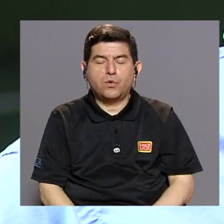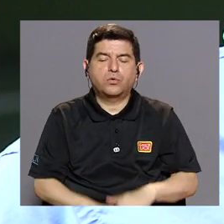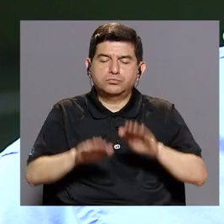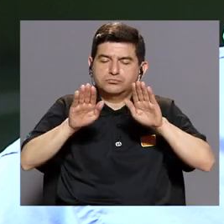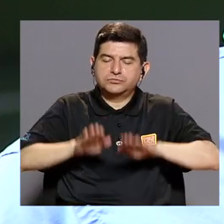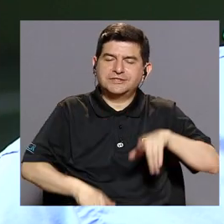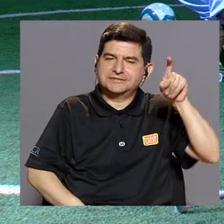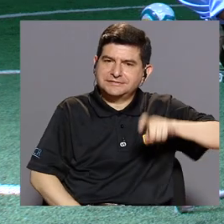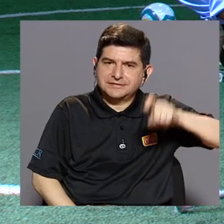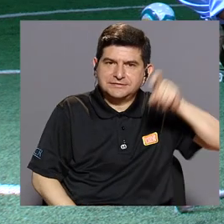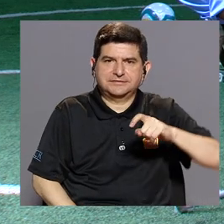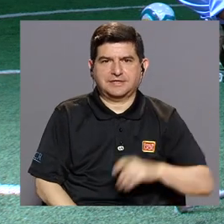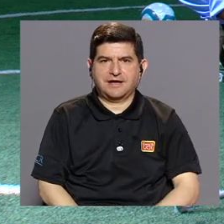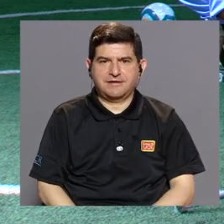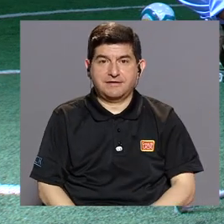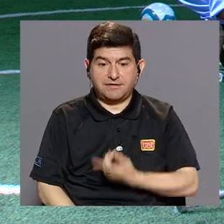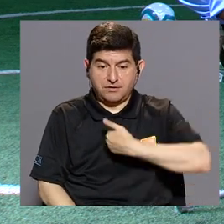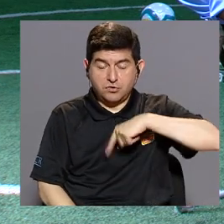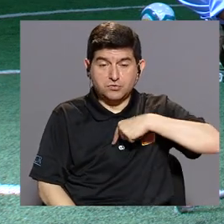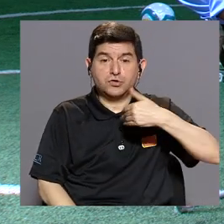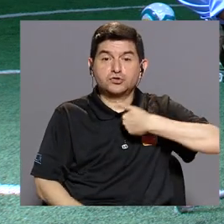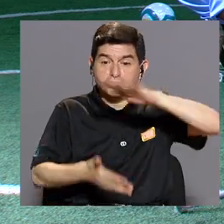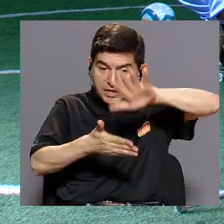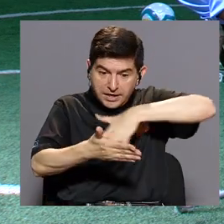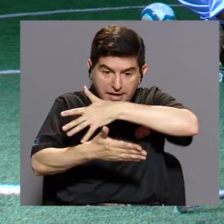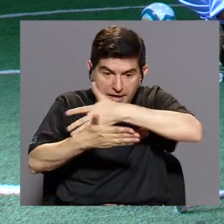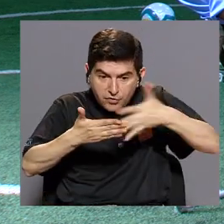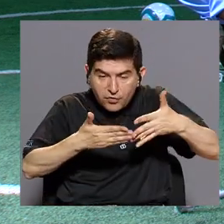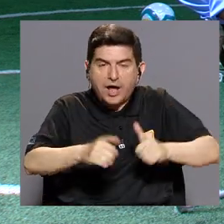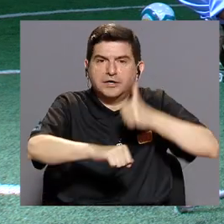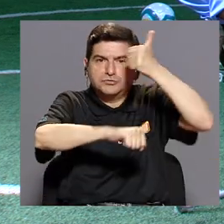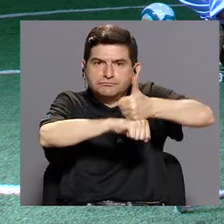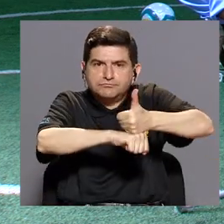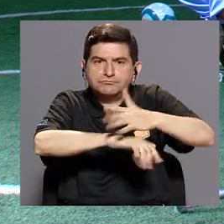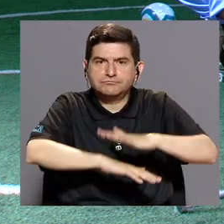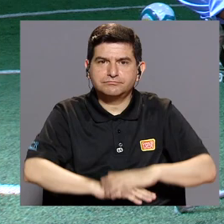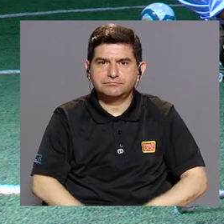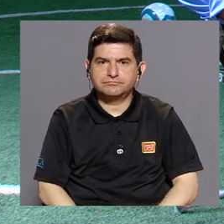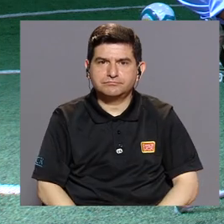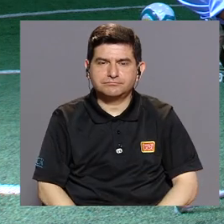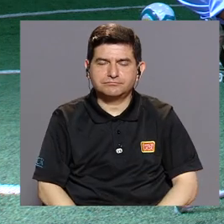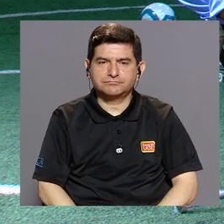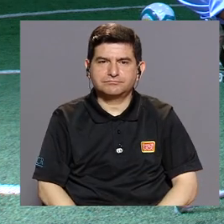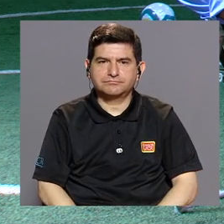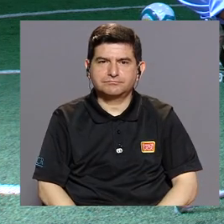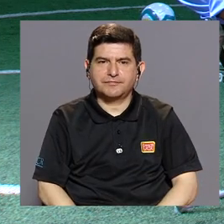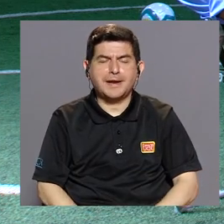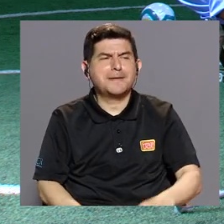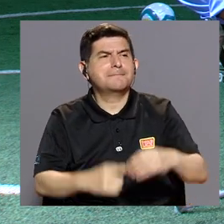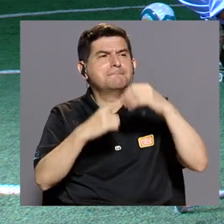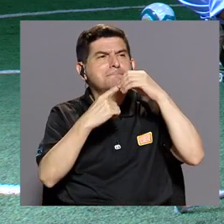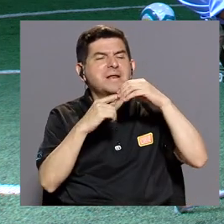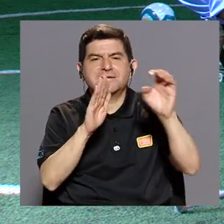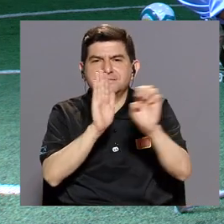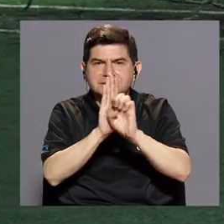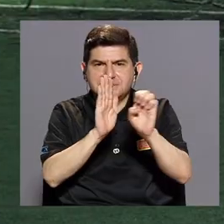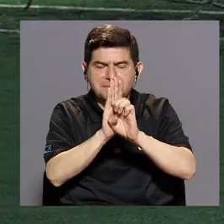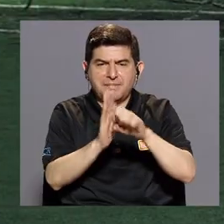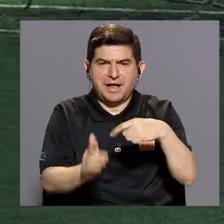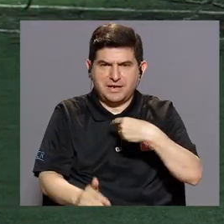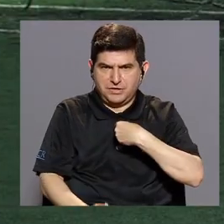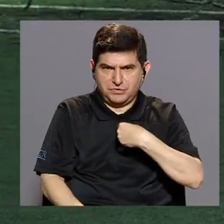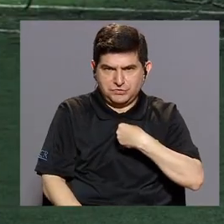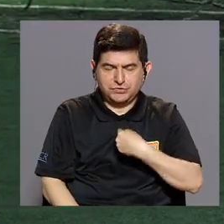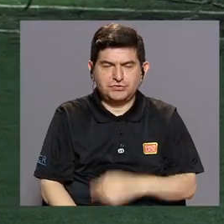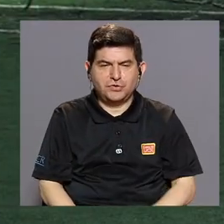hay que descansar. Nosotros tenemos ciertos horarios, ¿verdad?, que se establecen. O sea, ahí ha sido, digamos, el principal ejemplo donde yo he